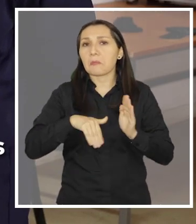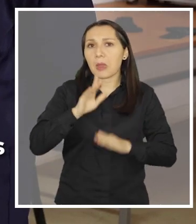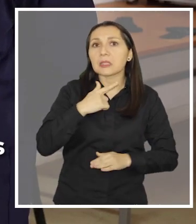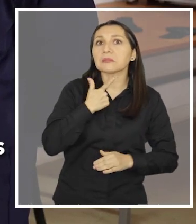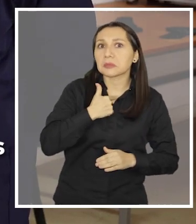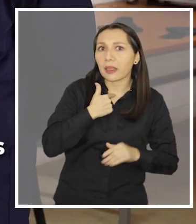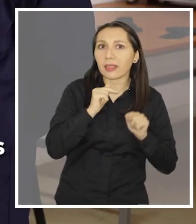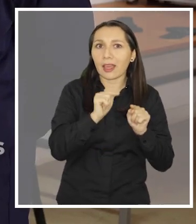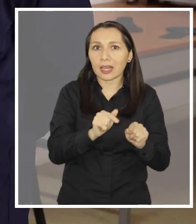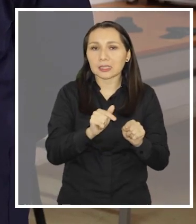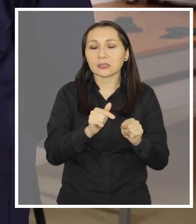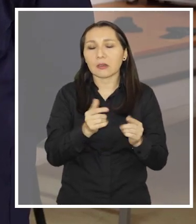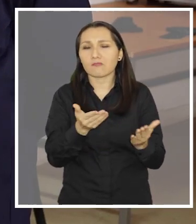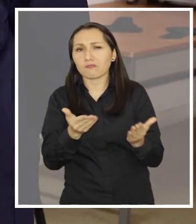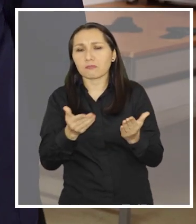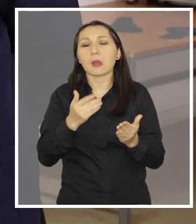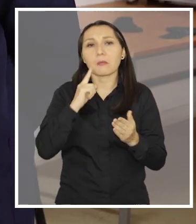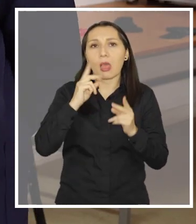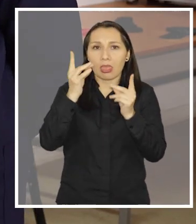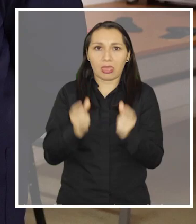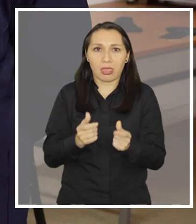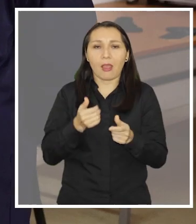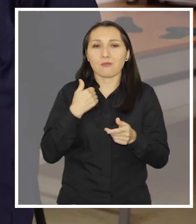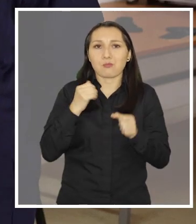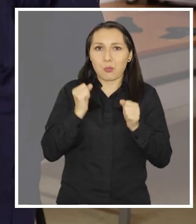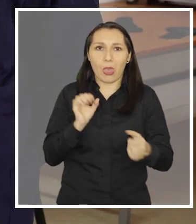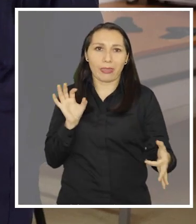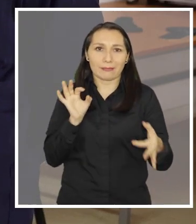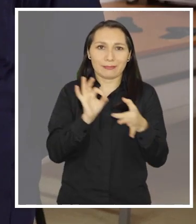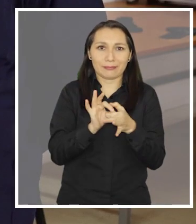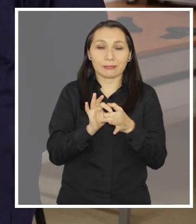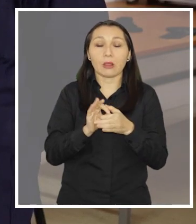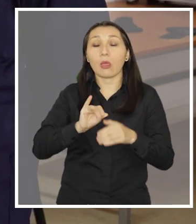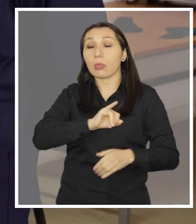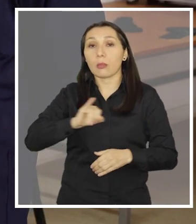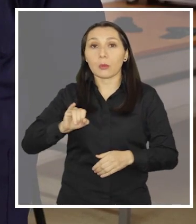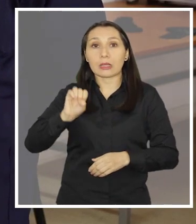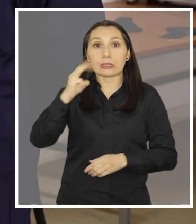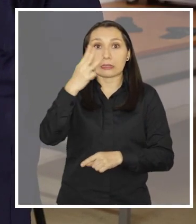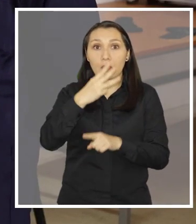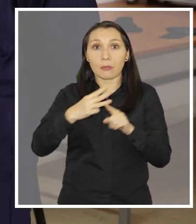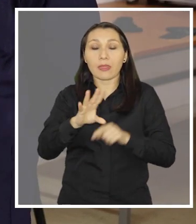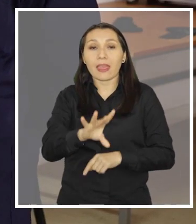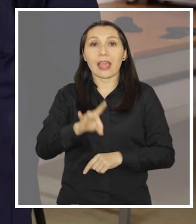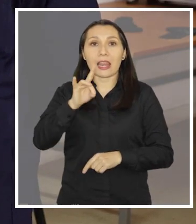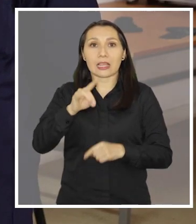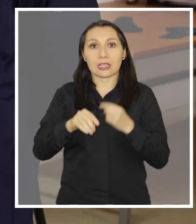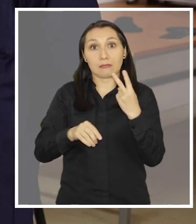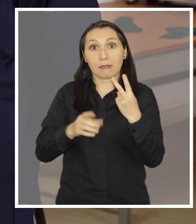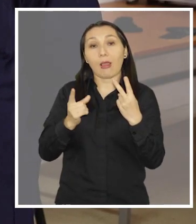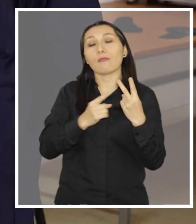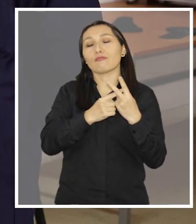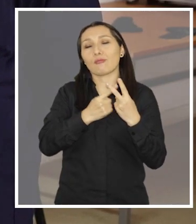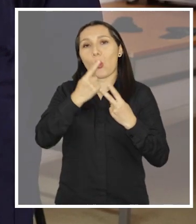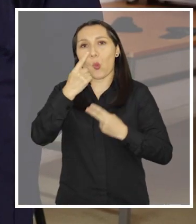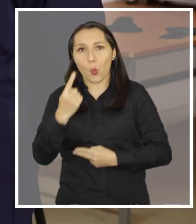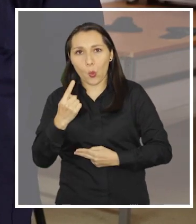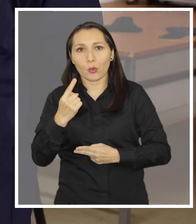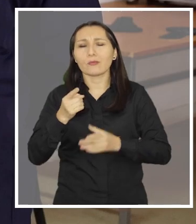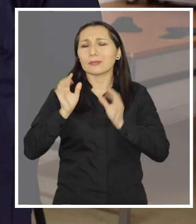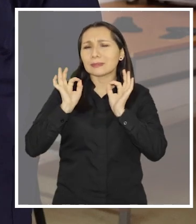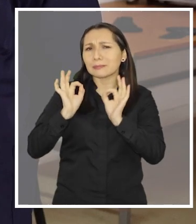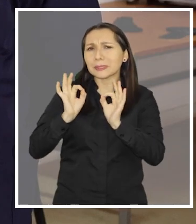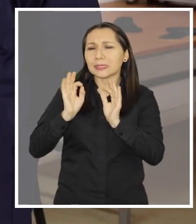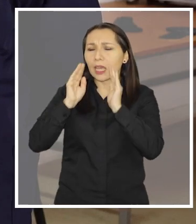les interesa más, o sea, donde ellos tienen más habilidades. Y luego en tercero eligen solamente uno